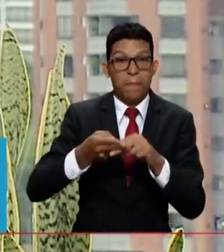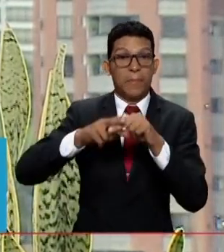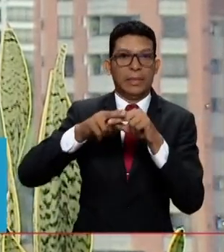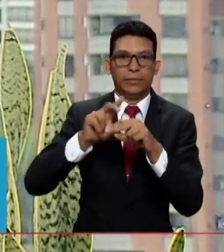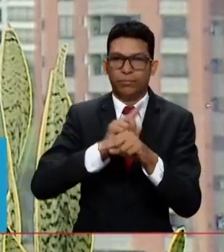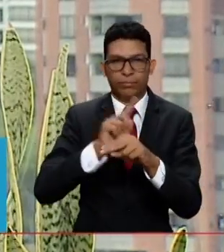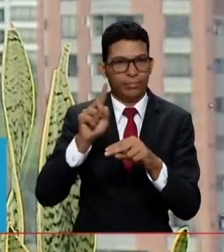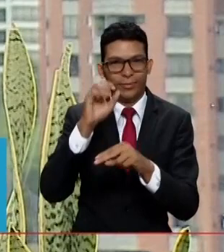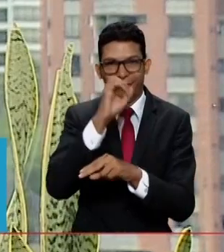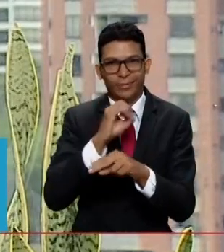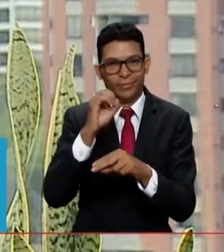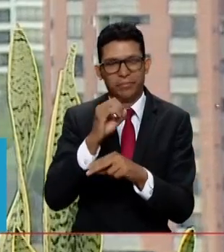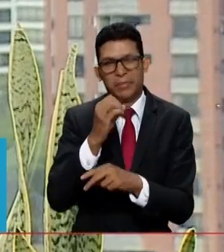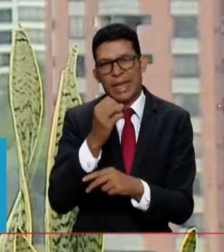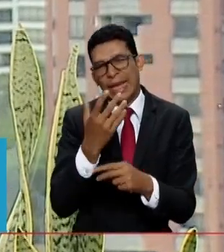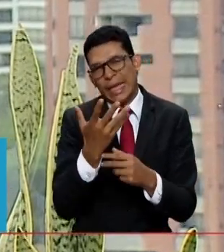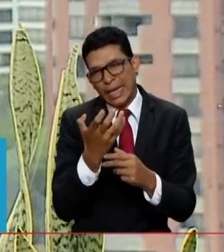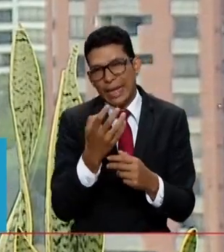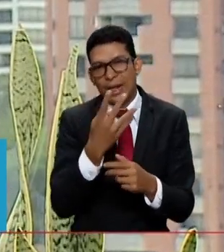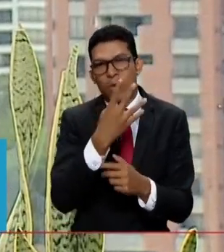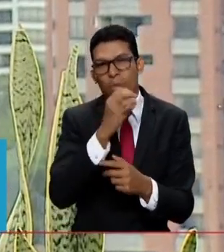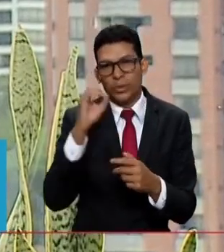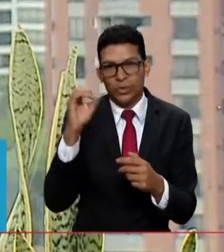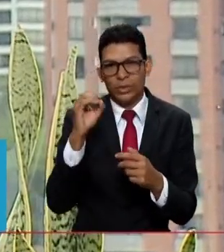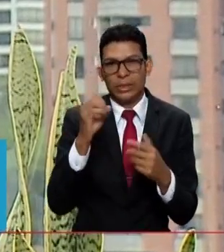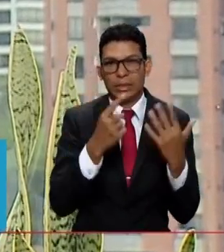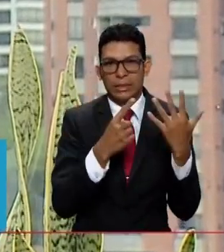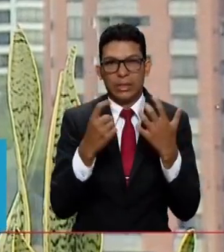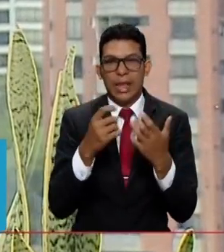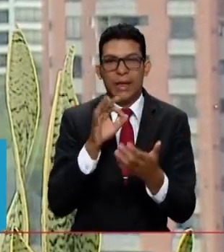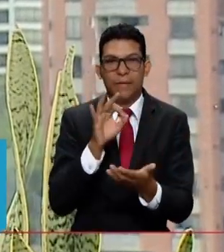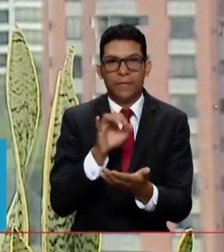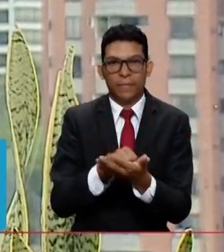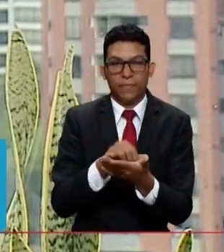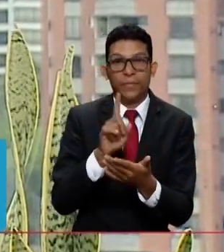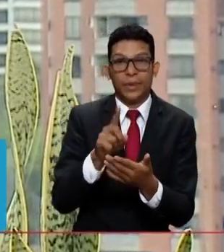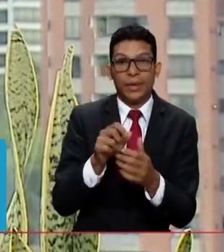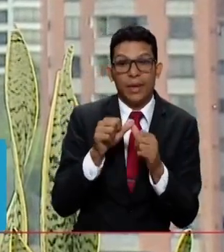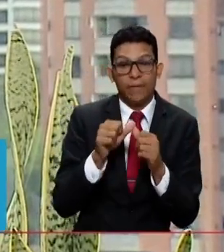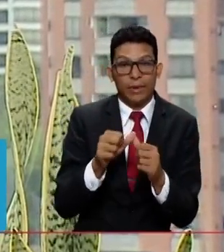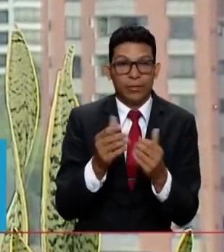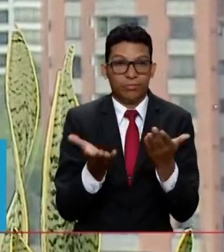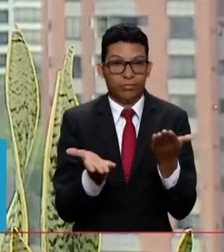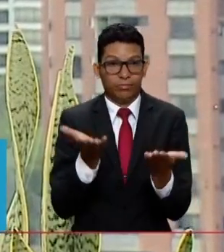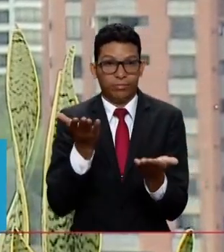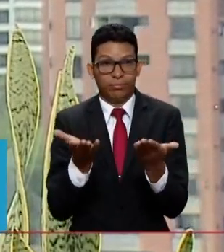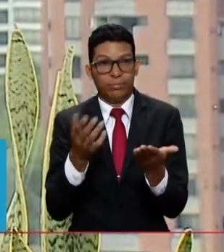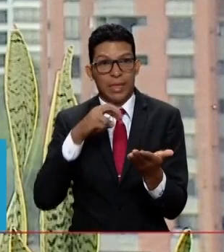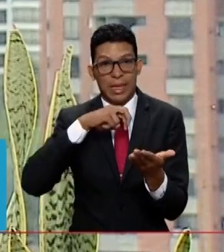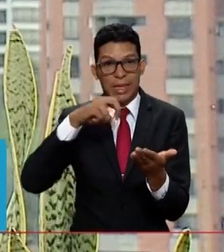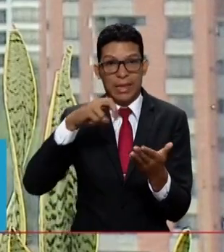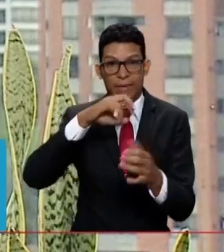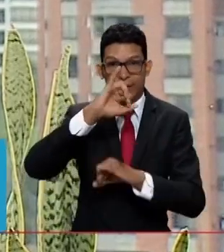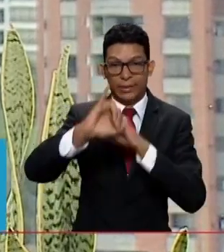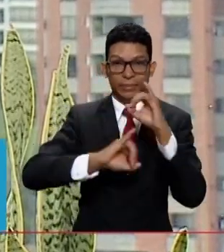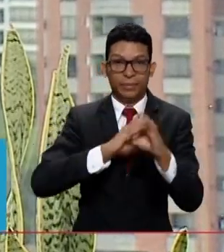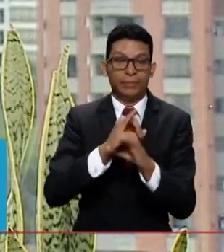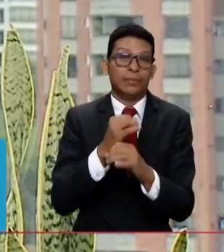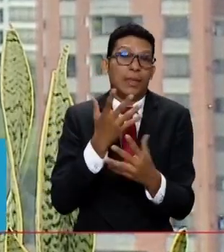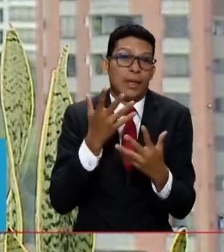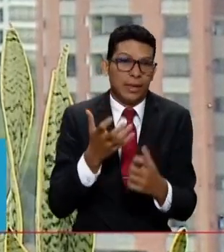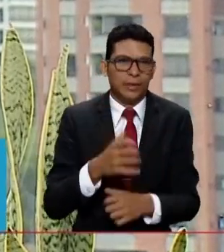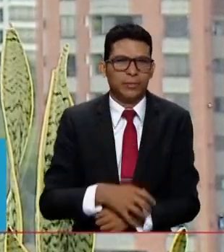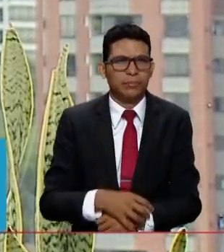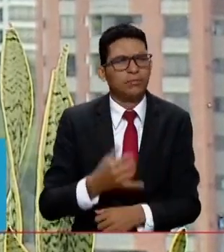mes de octubre entre 400 y 600 pesos, pues con el fin de estabilizar a los niveles internacionales. Hoy